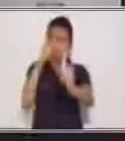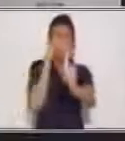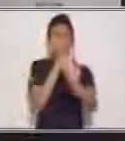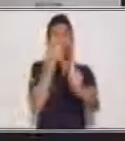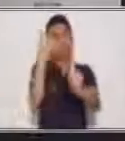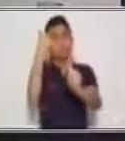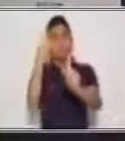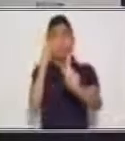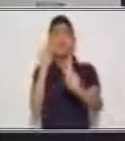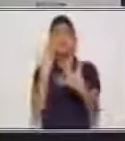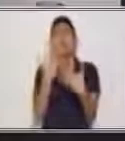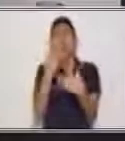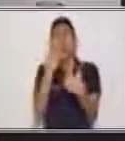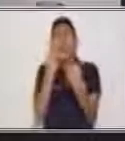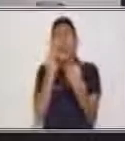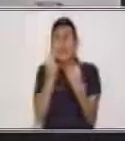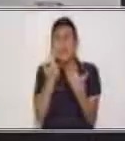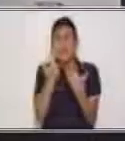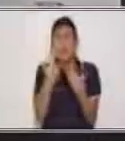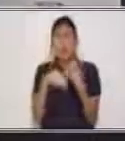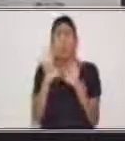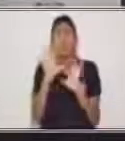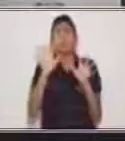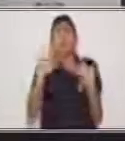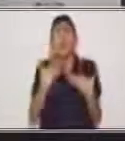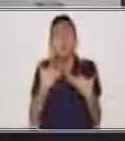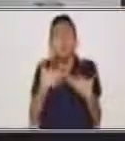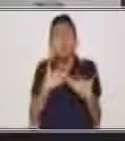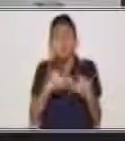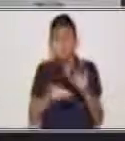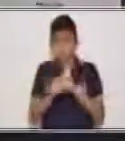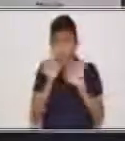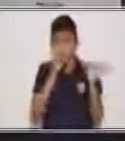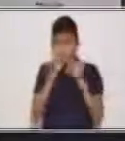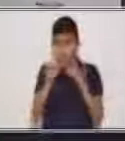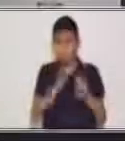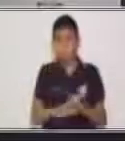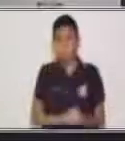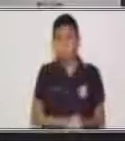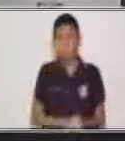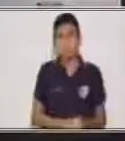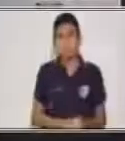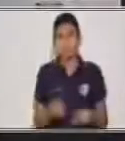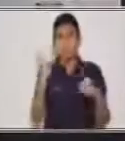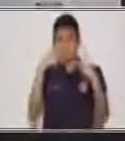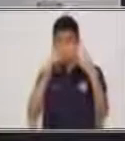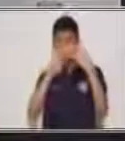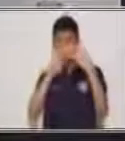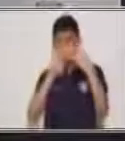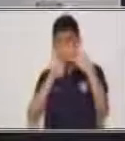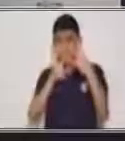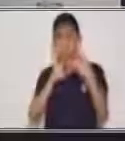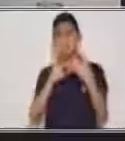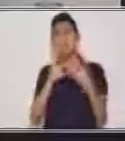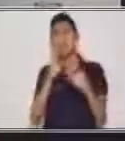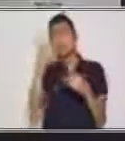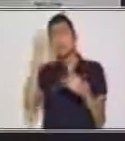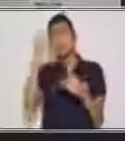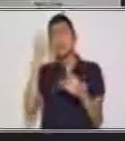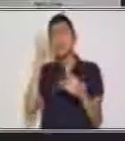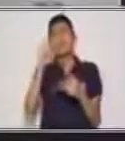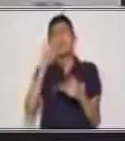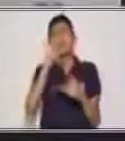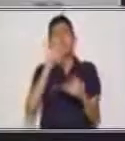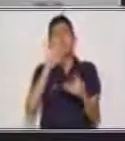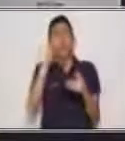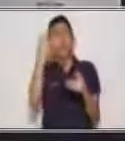seleccionar únicamente una pregunta y en esta pregunta poderle dar una respuesta. Tercero, pulir la pregunta. ¿Qué quiere decir